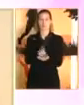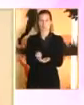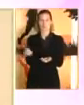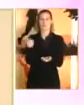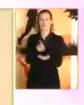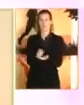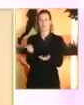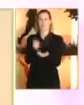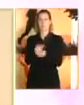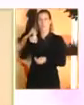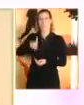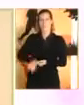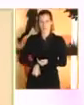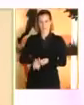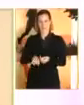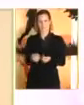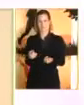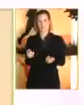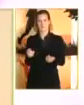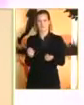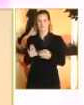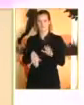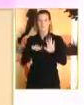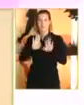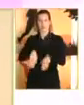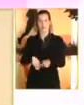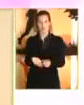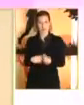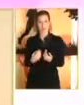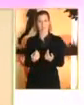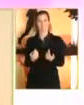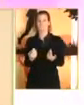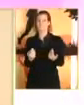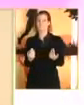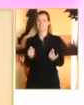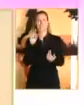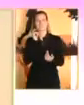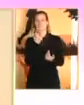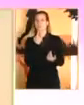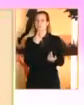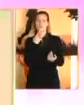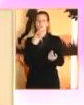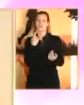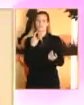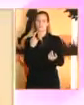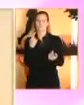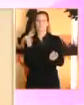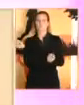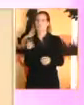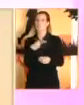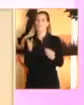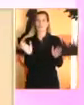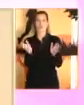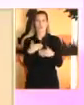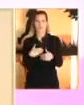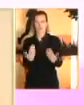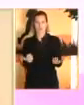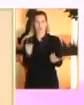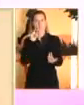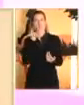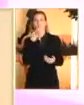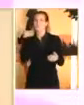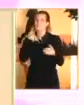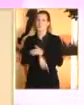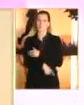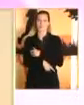repetimos durante un mes, y al final pues todo sin solución. Tiene una sordera profunda,